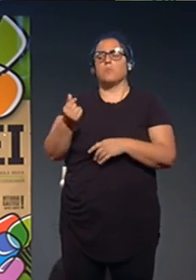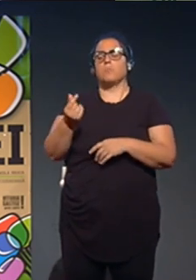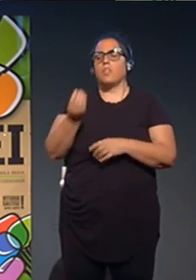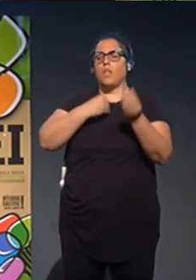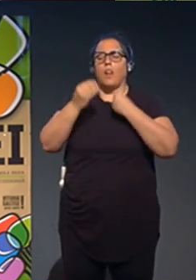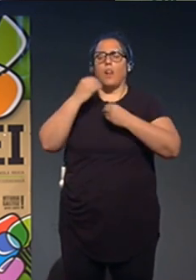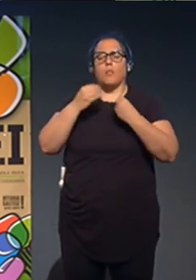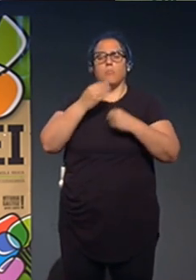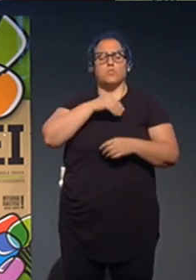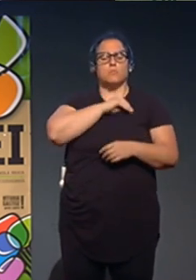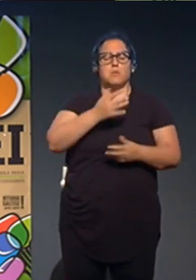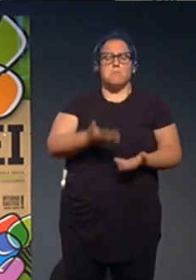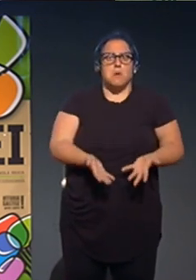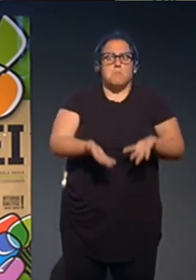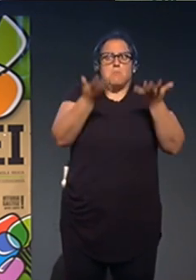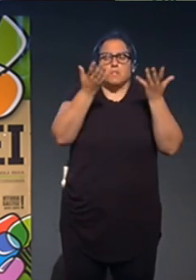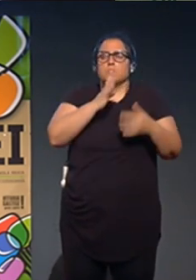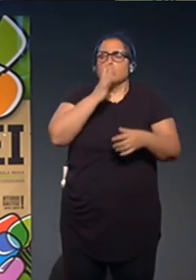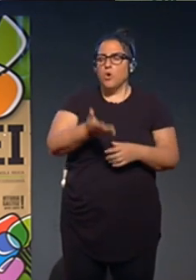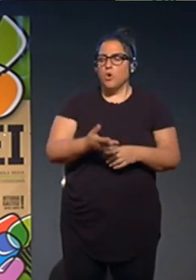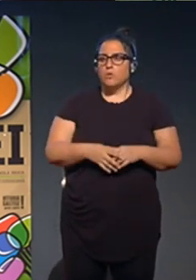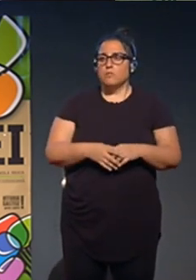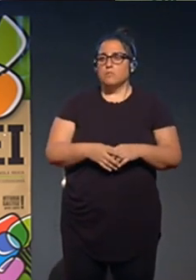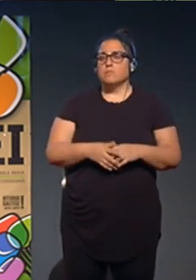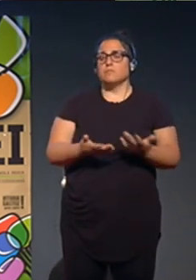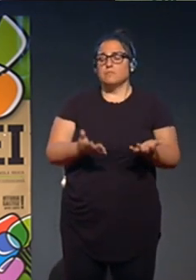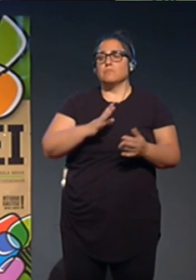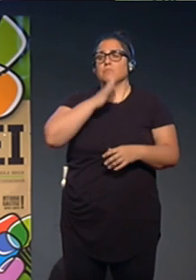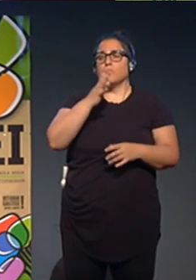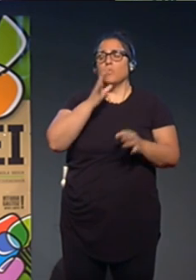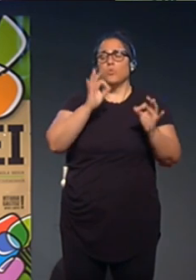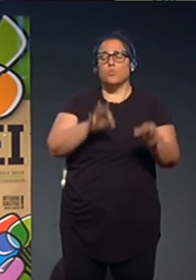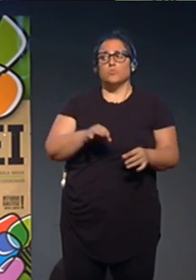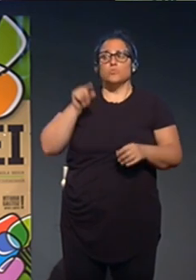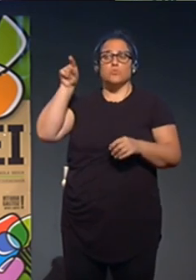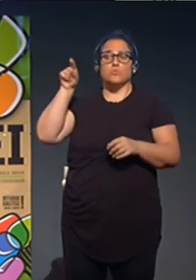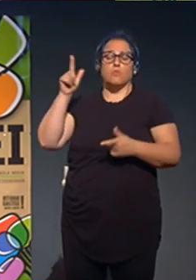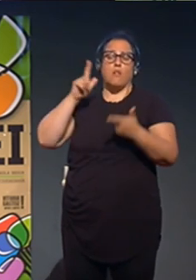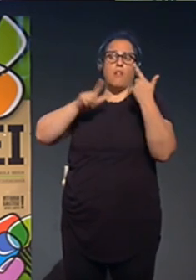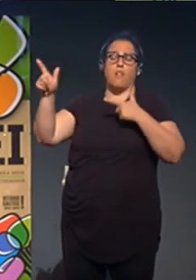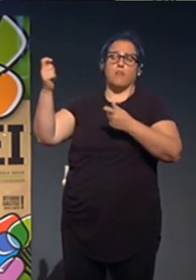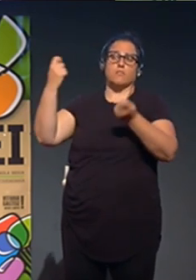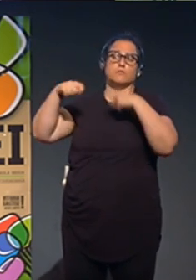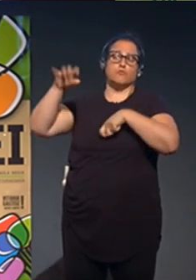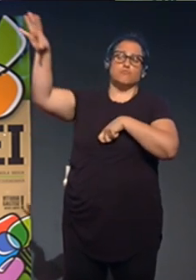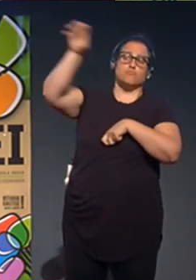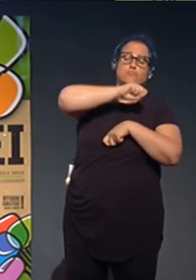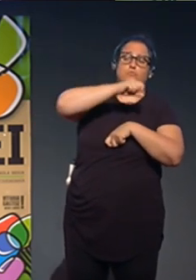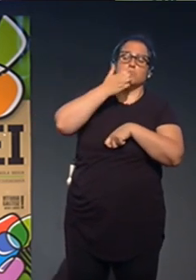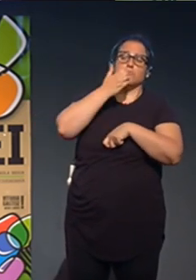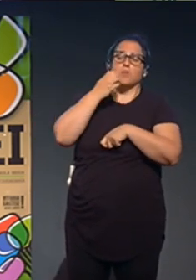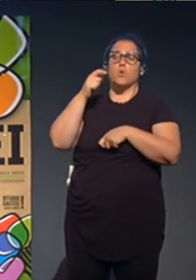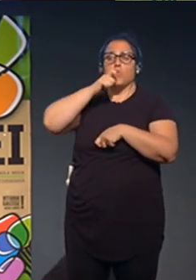dupliquen en España casi por qué justamente porque si estamos importando desde lejos en el caso de Ucrania el